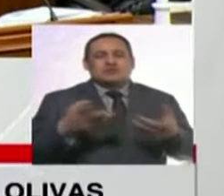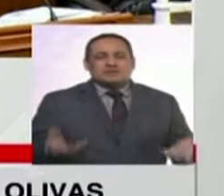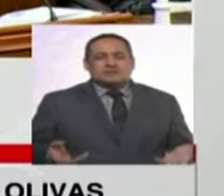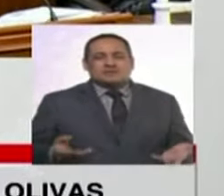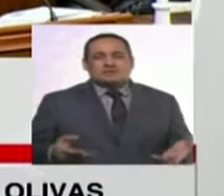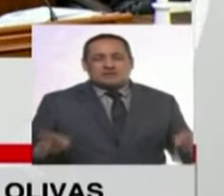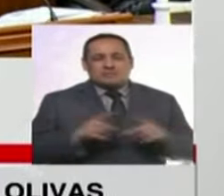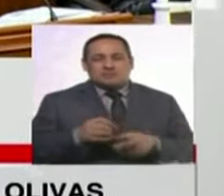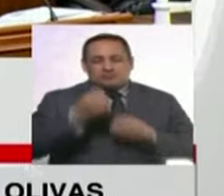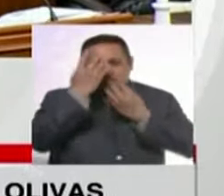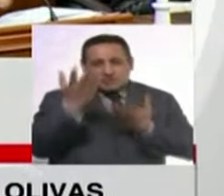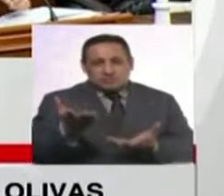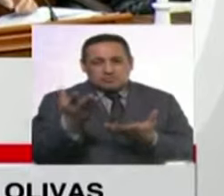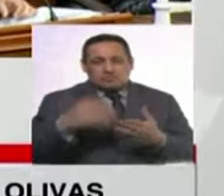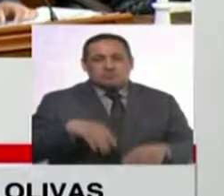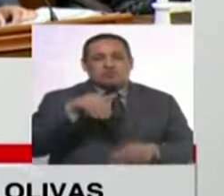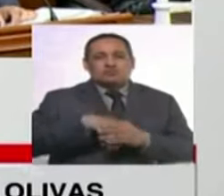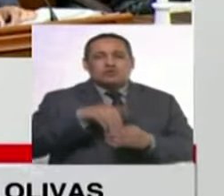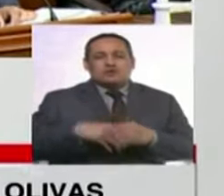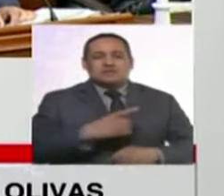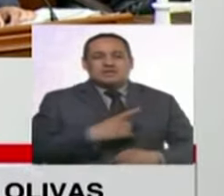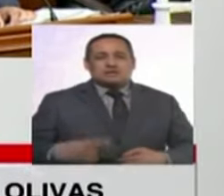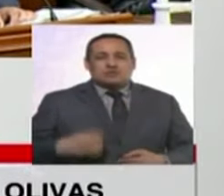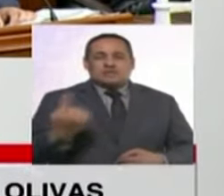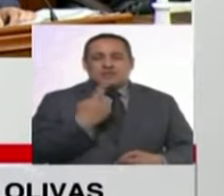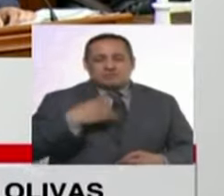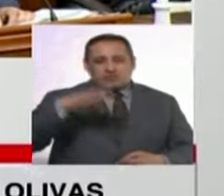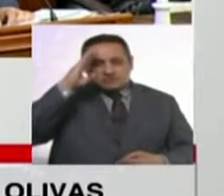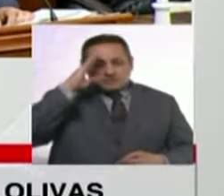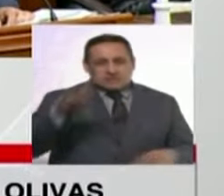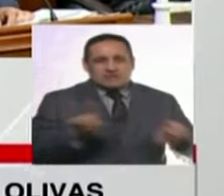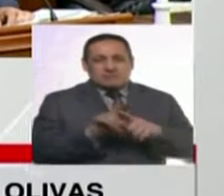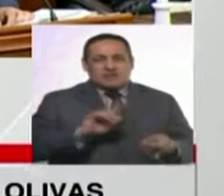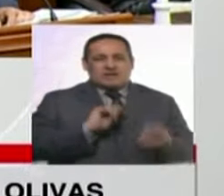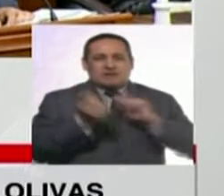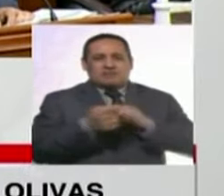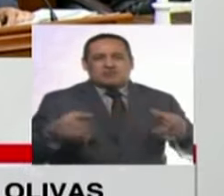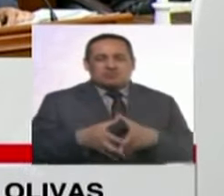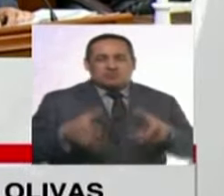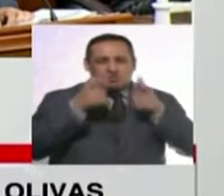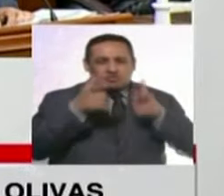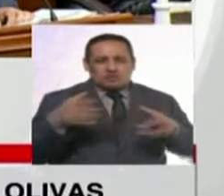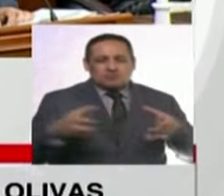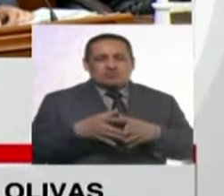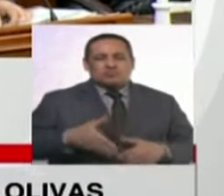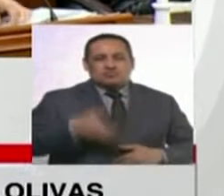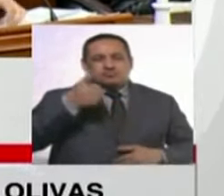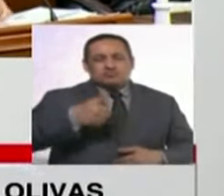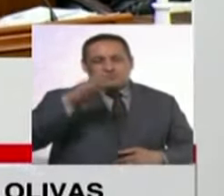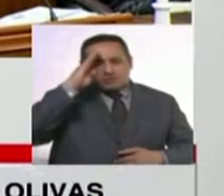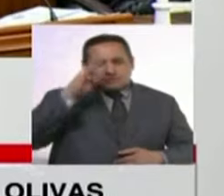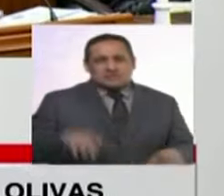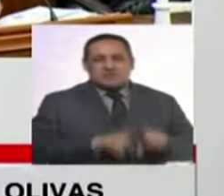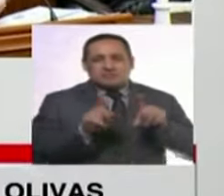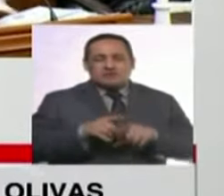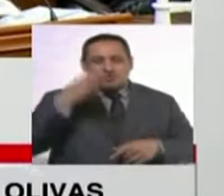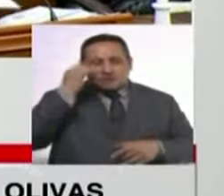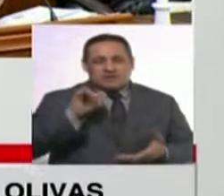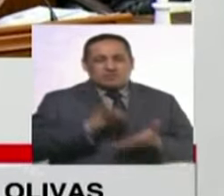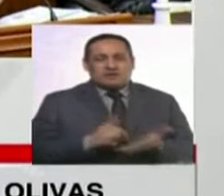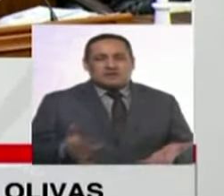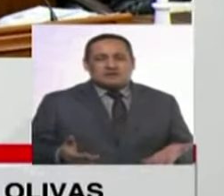le obedeció votó al director general de la policía ha cambiado el inspector general de la policía y considero